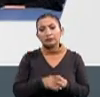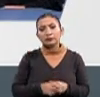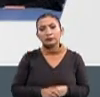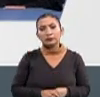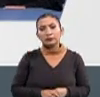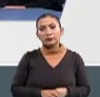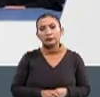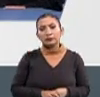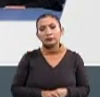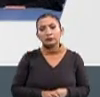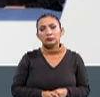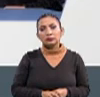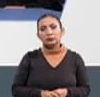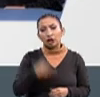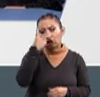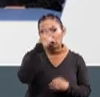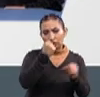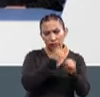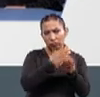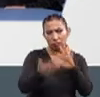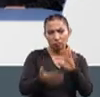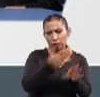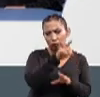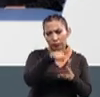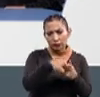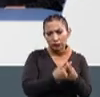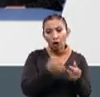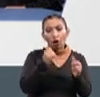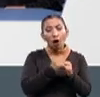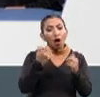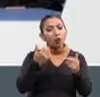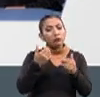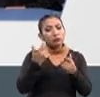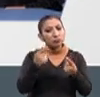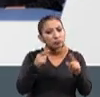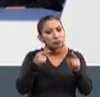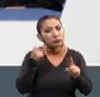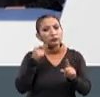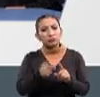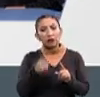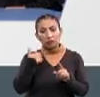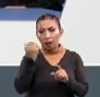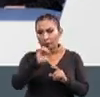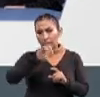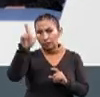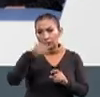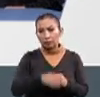aire, pues que hace 2 años más o menos empezaste ya con un ritmo muy... Sí. Ya